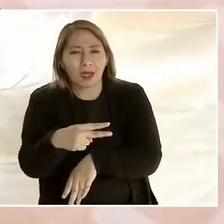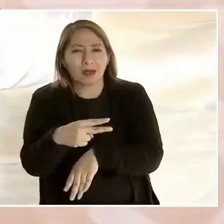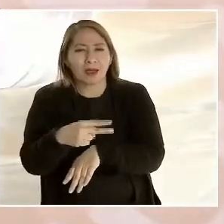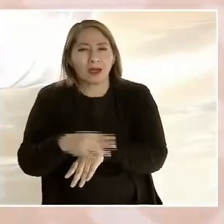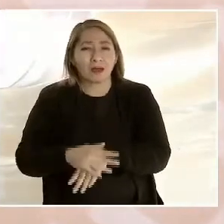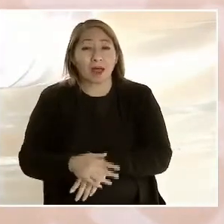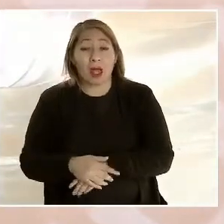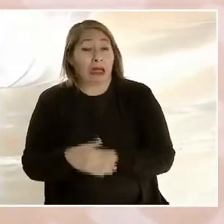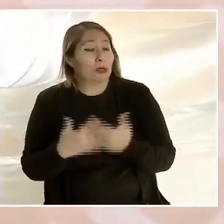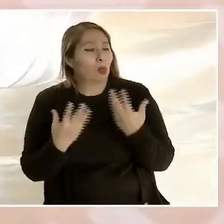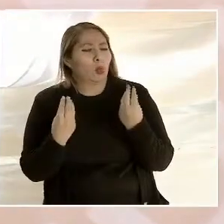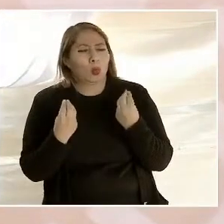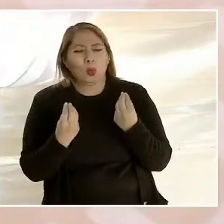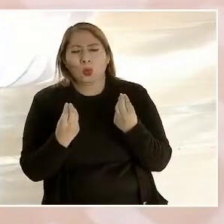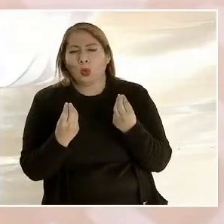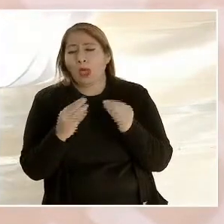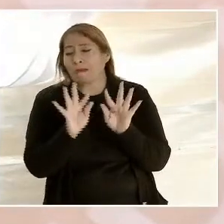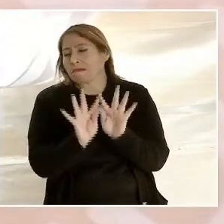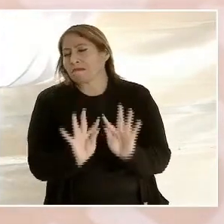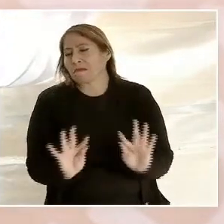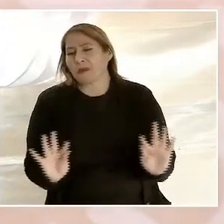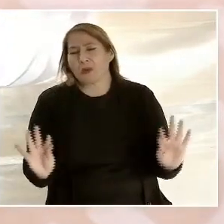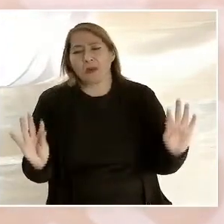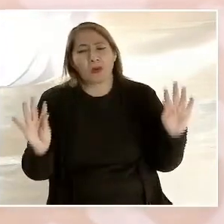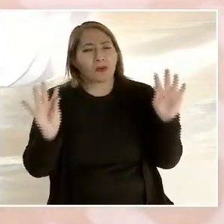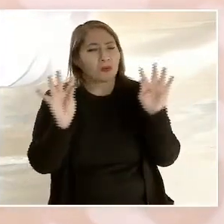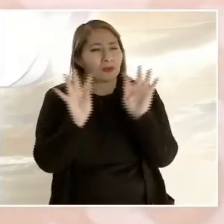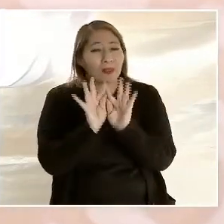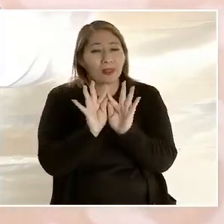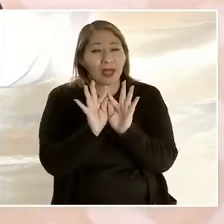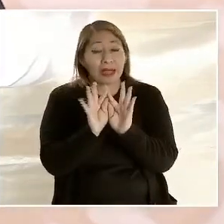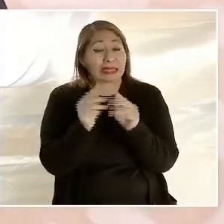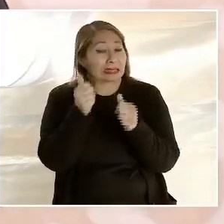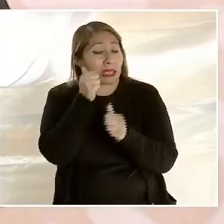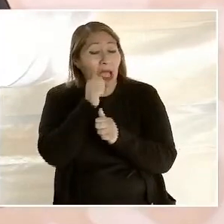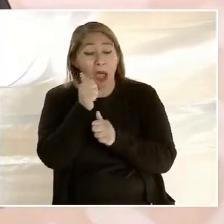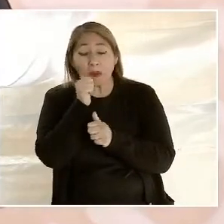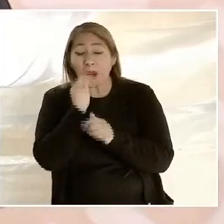repito, fundamental y estratégico.